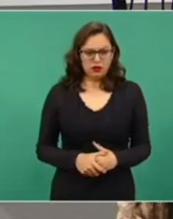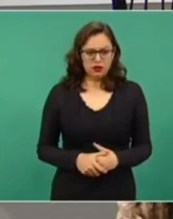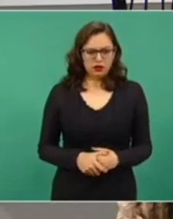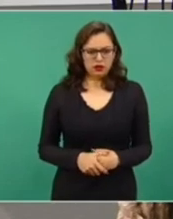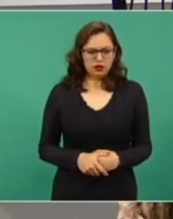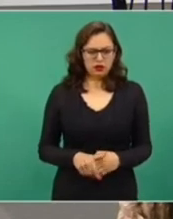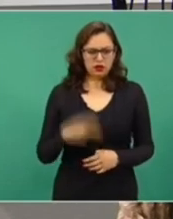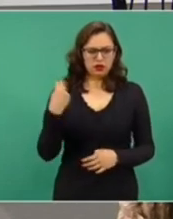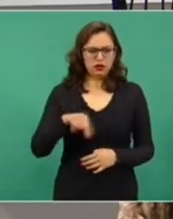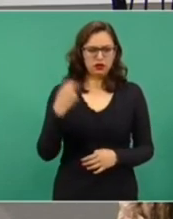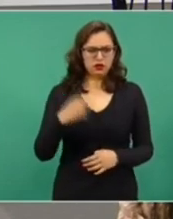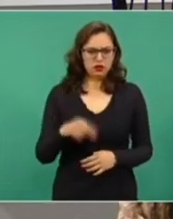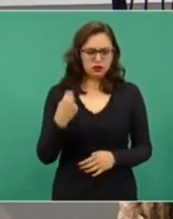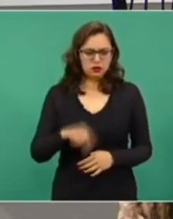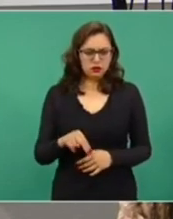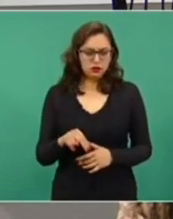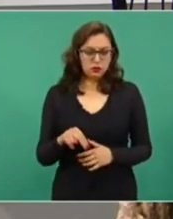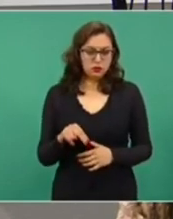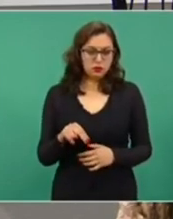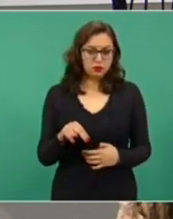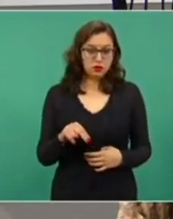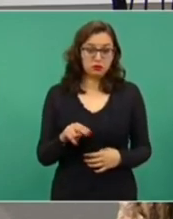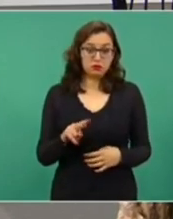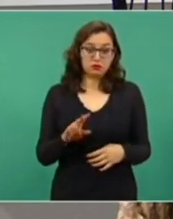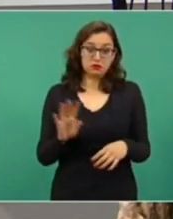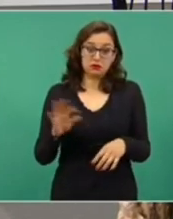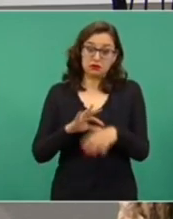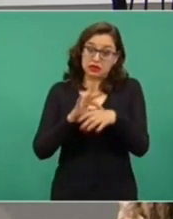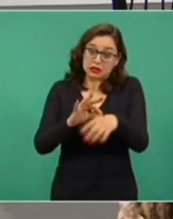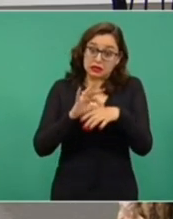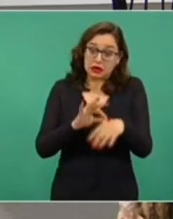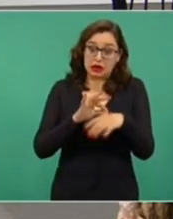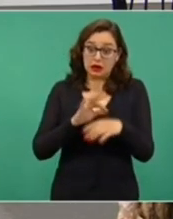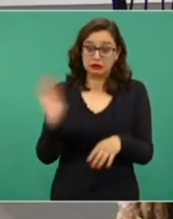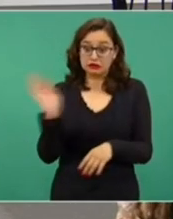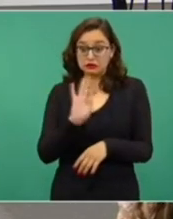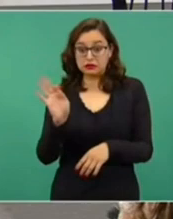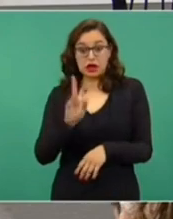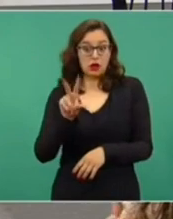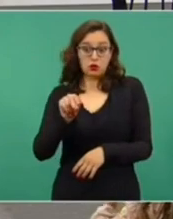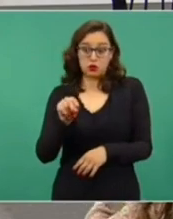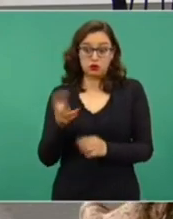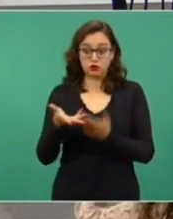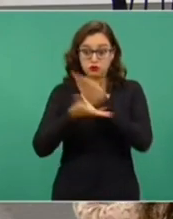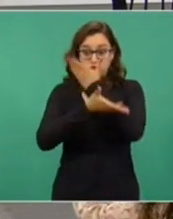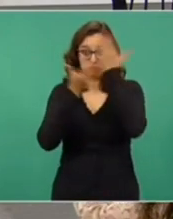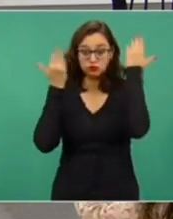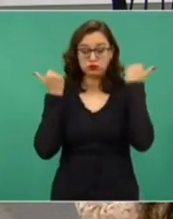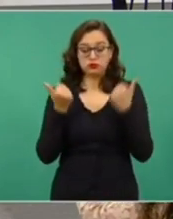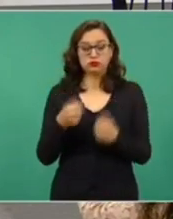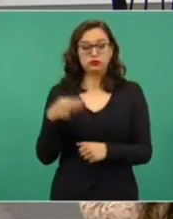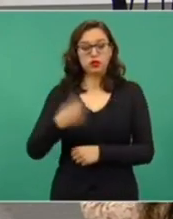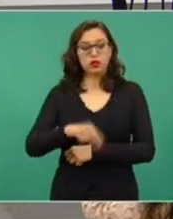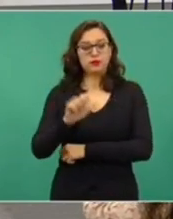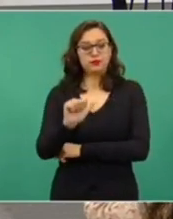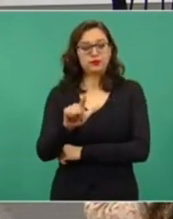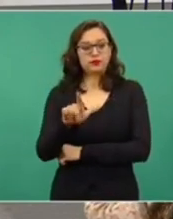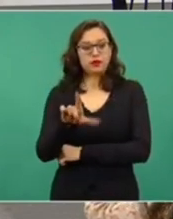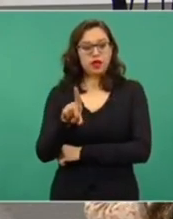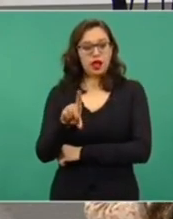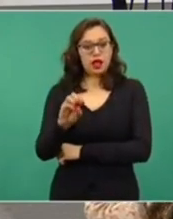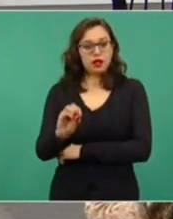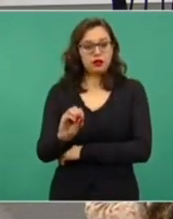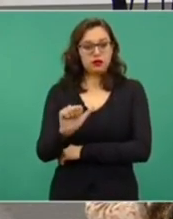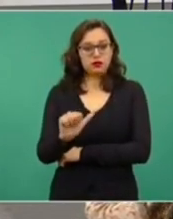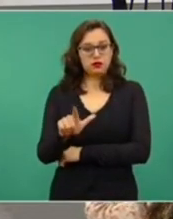Señor, si es real, Aldo Alderete,